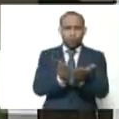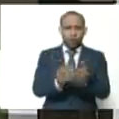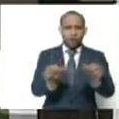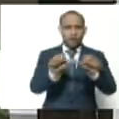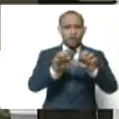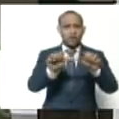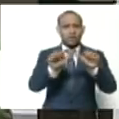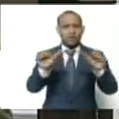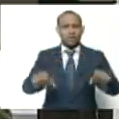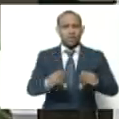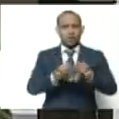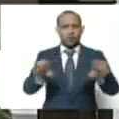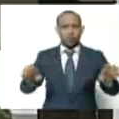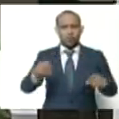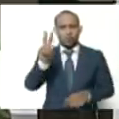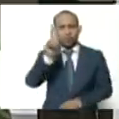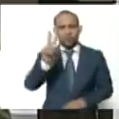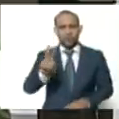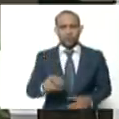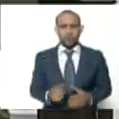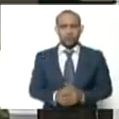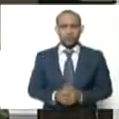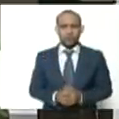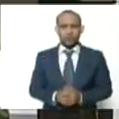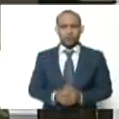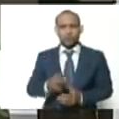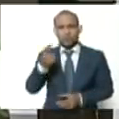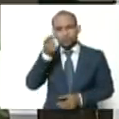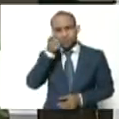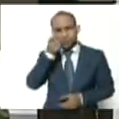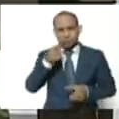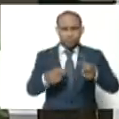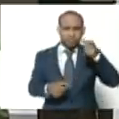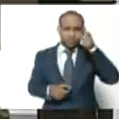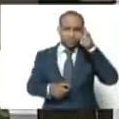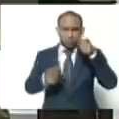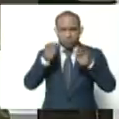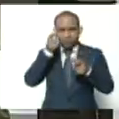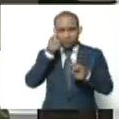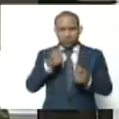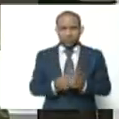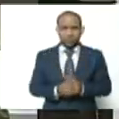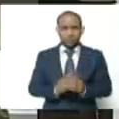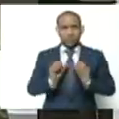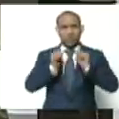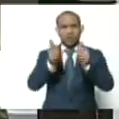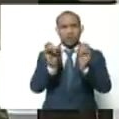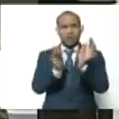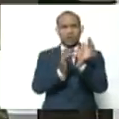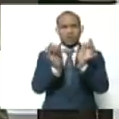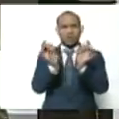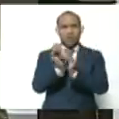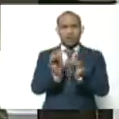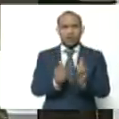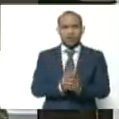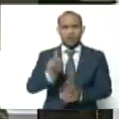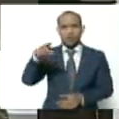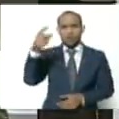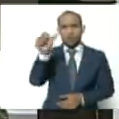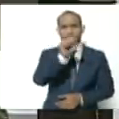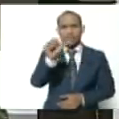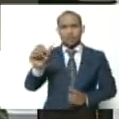sistema educativo de Venezuela. Estar pendiente, anunciamos que será para abril, después de la Semana